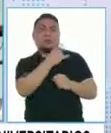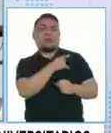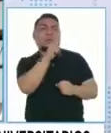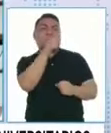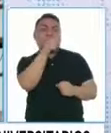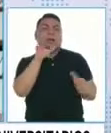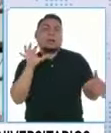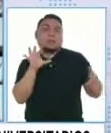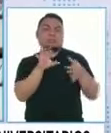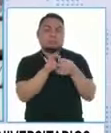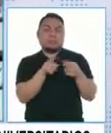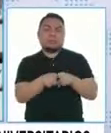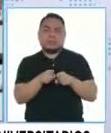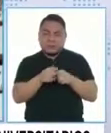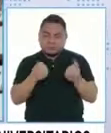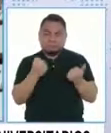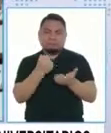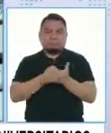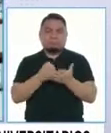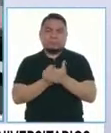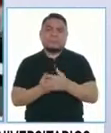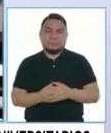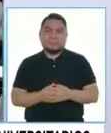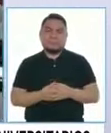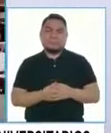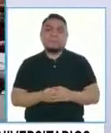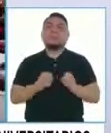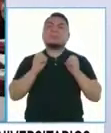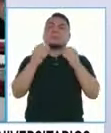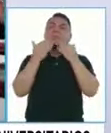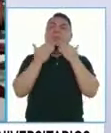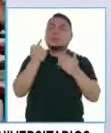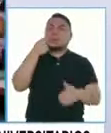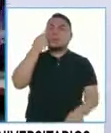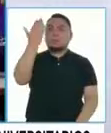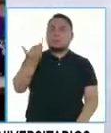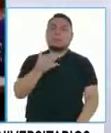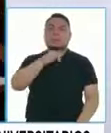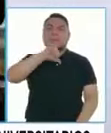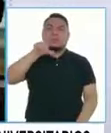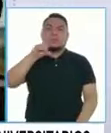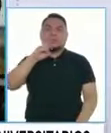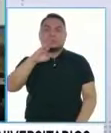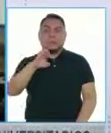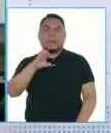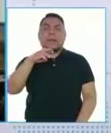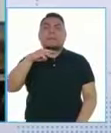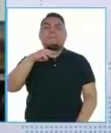y las propias universidades. Así es, muchas gracias al señor Jorge